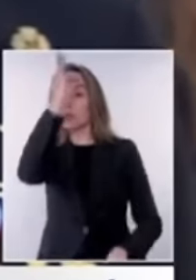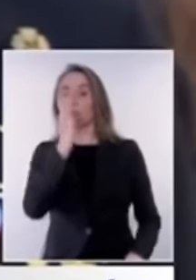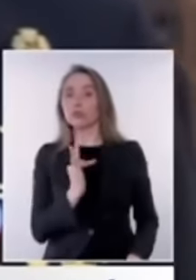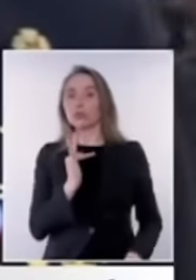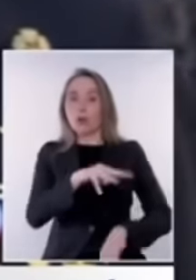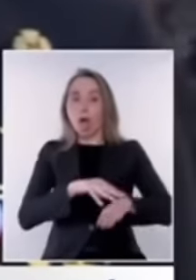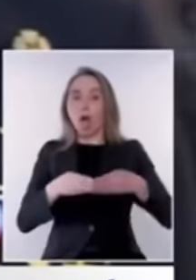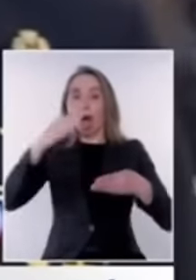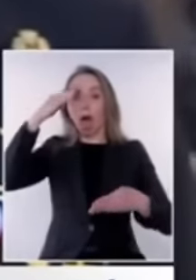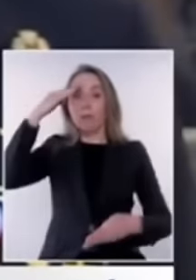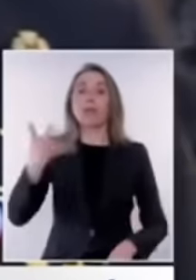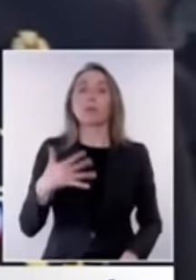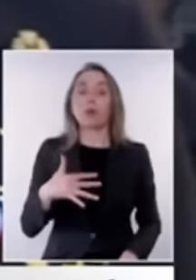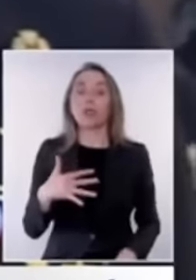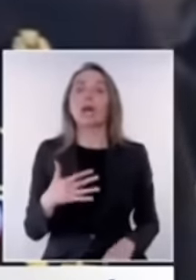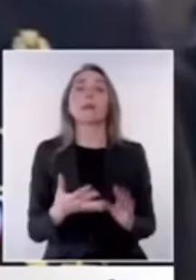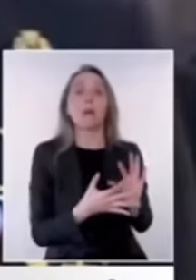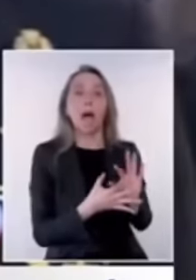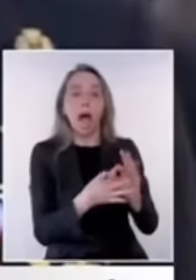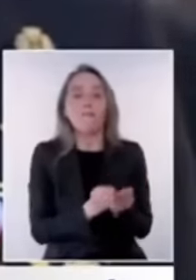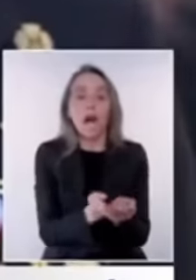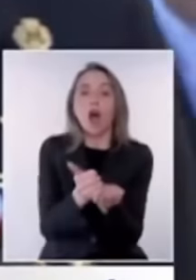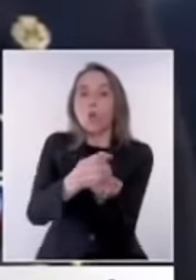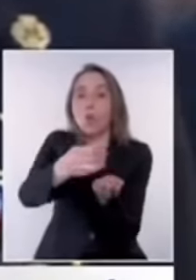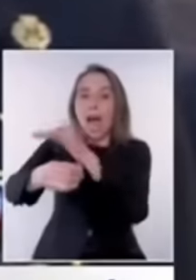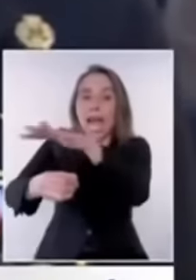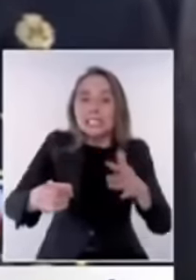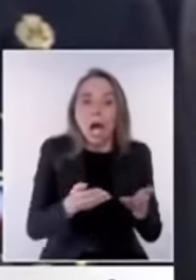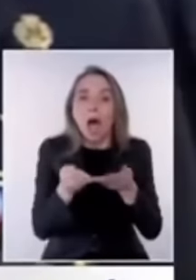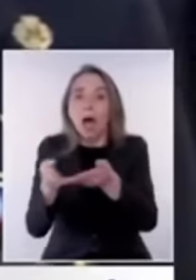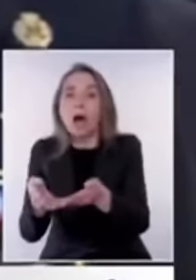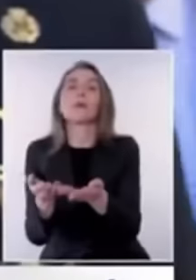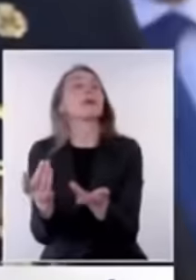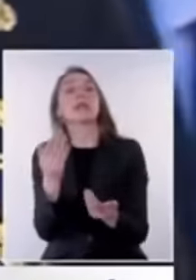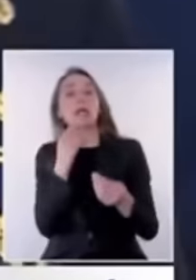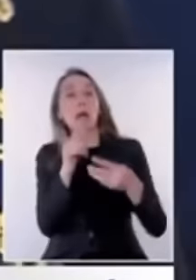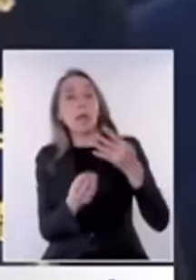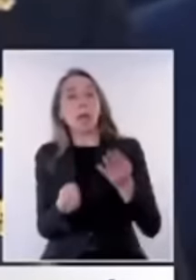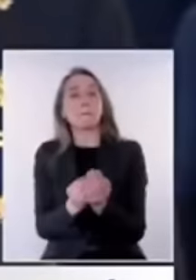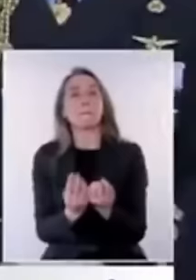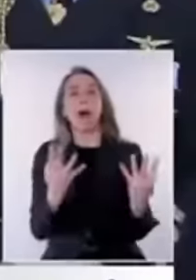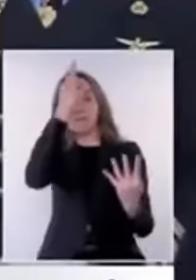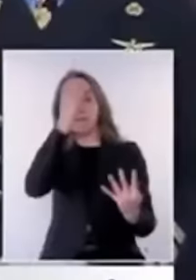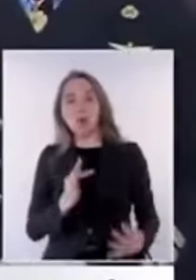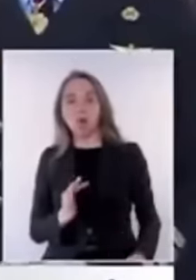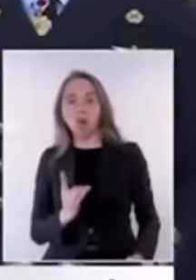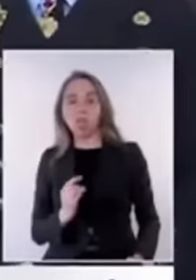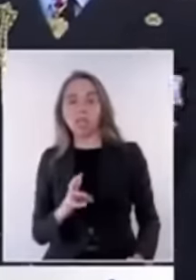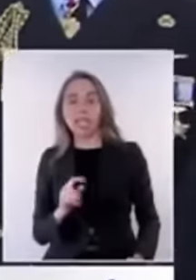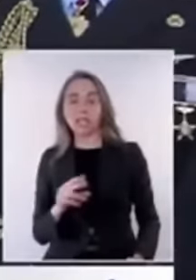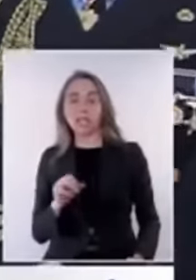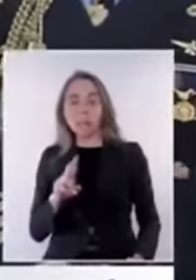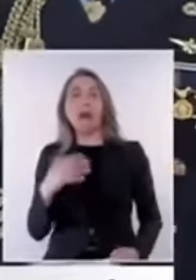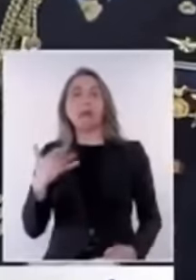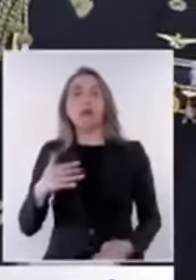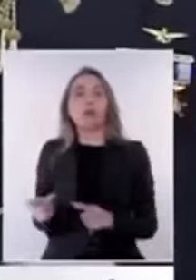de la Armada es tremendamente importante para la conectividad, para la seguridad. Acabamos de incrementar también la planta de la Directmar, que es tremendamente importante para la